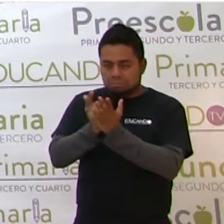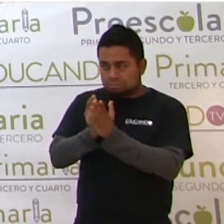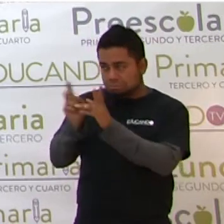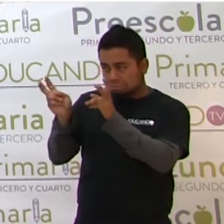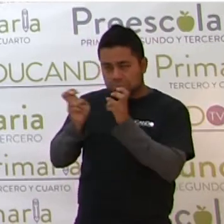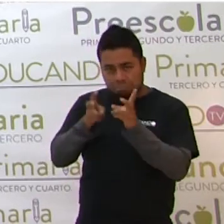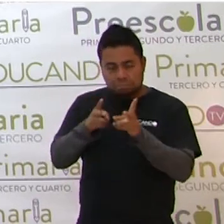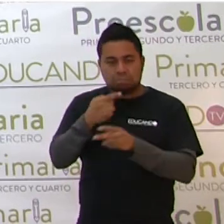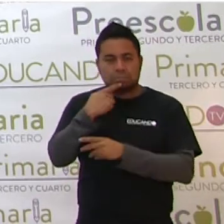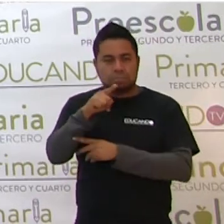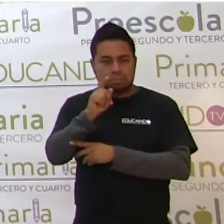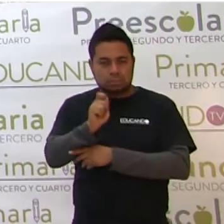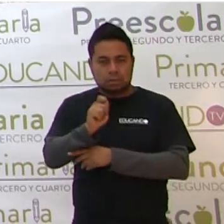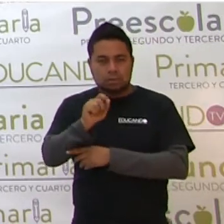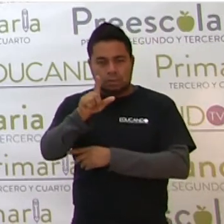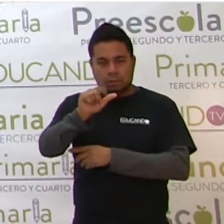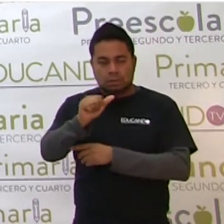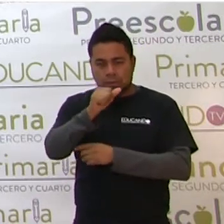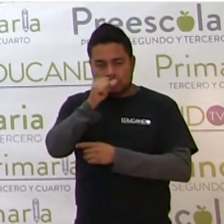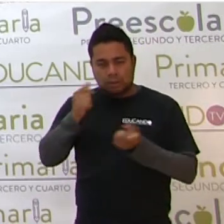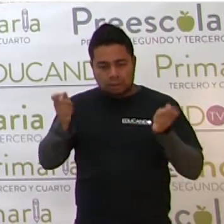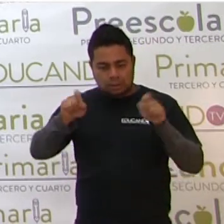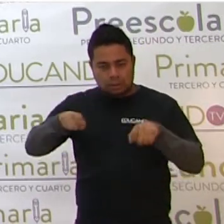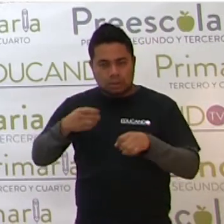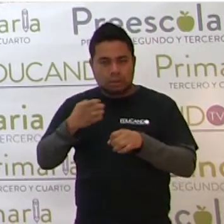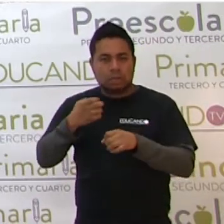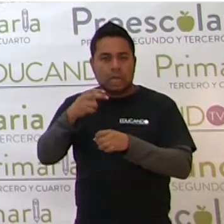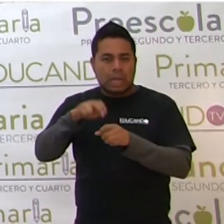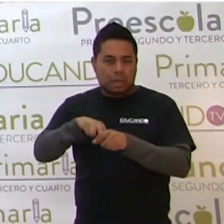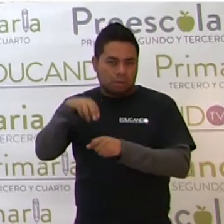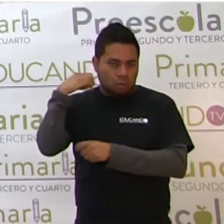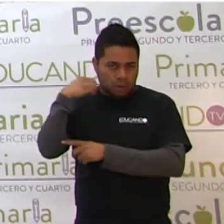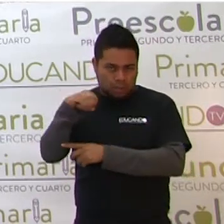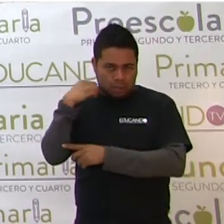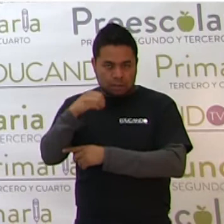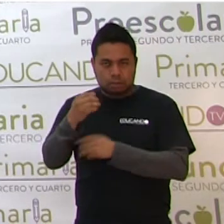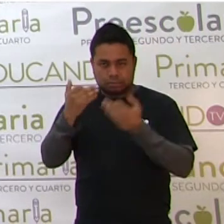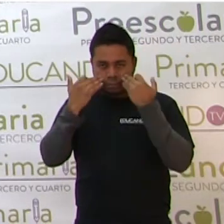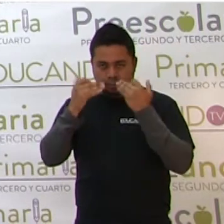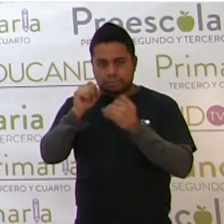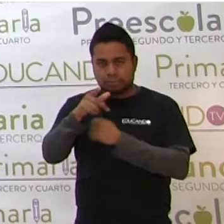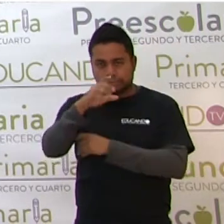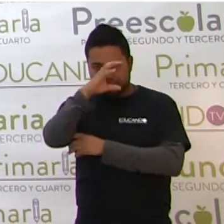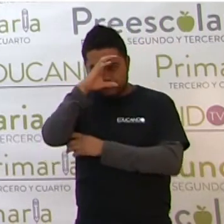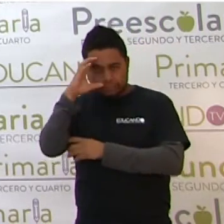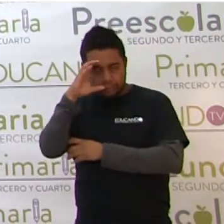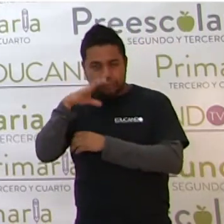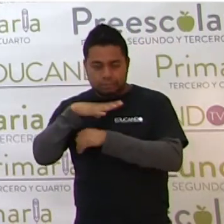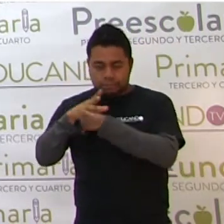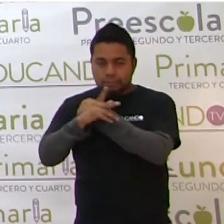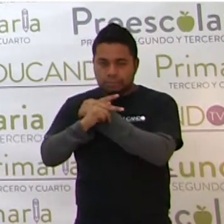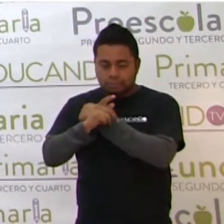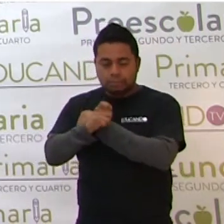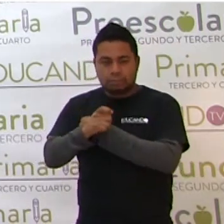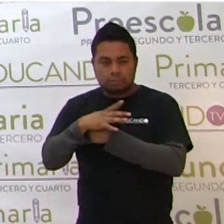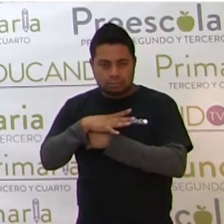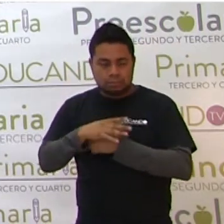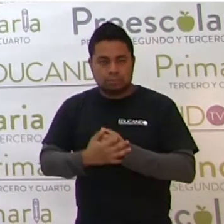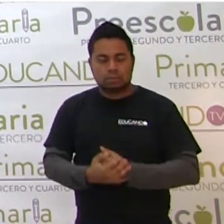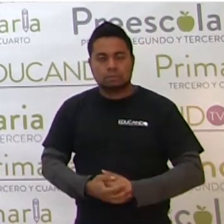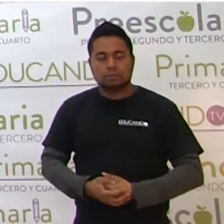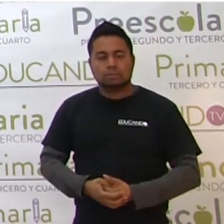este caso ahí dice la Guelaguetza en Oaxaca. Vamos a seguir observando la imagen entonces, que ahí viene